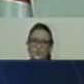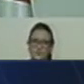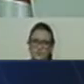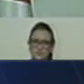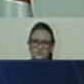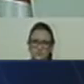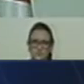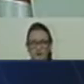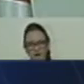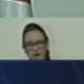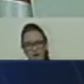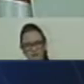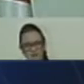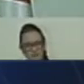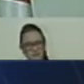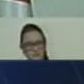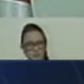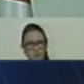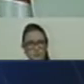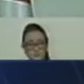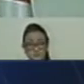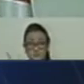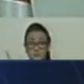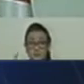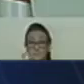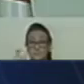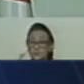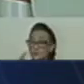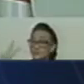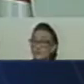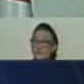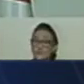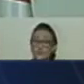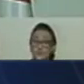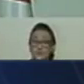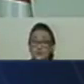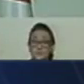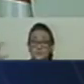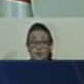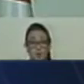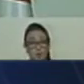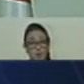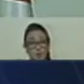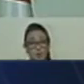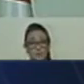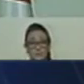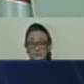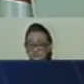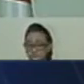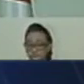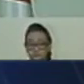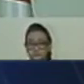Tengo testimonios impresionantes de gente que se fue para Colombia. Ay, Dios mío,